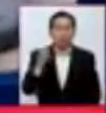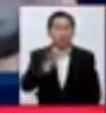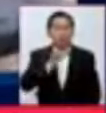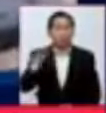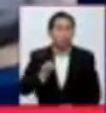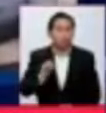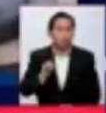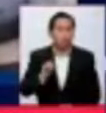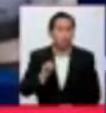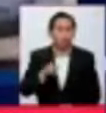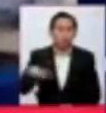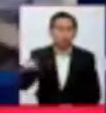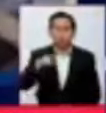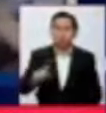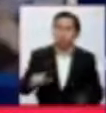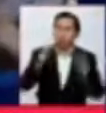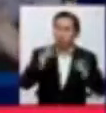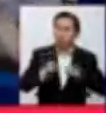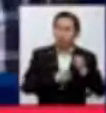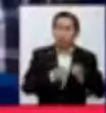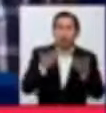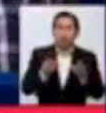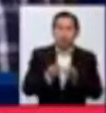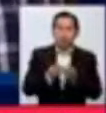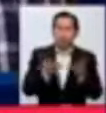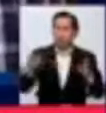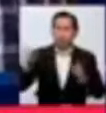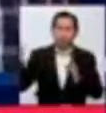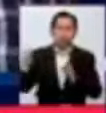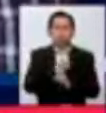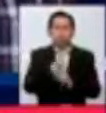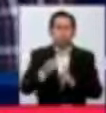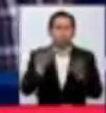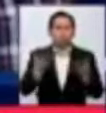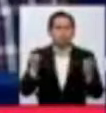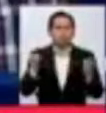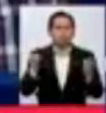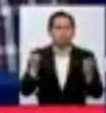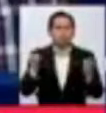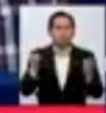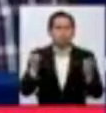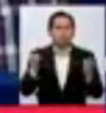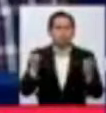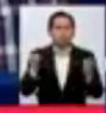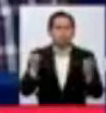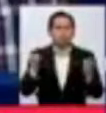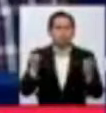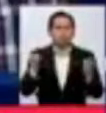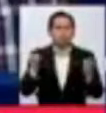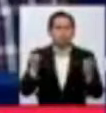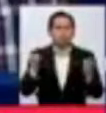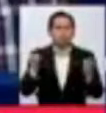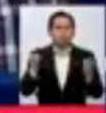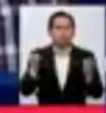la visibilización hay una escalada de violencia que es importante atenderla. Tal vez no en la magnitud